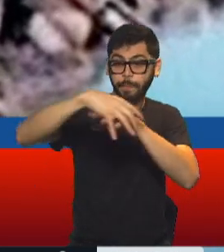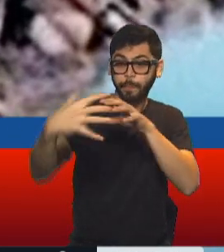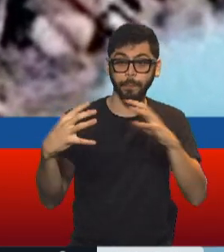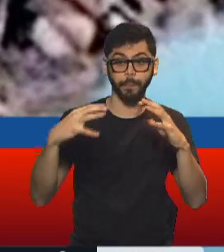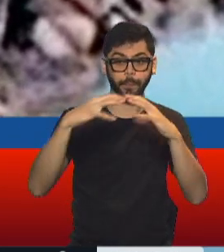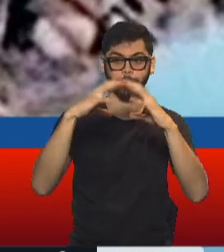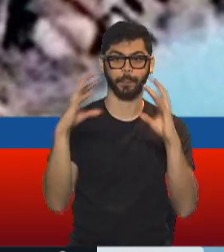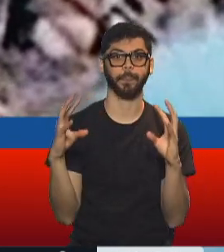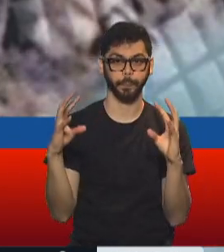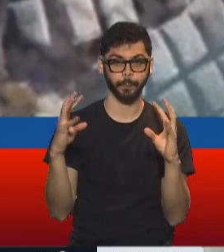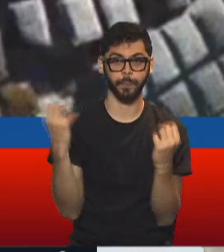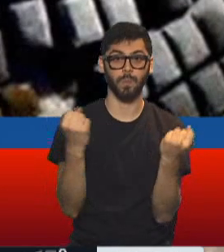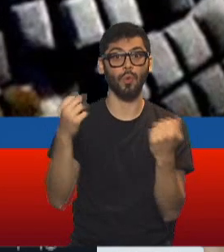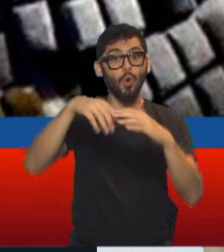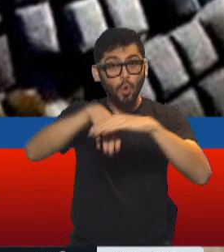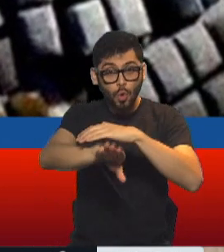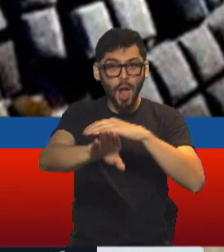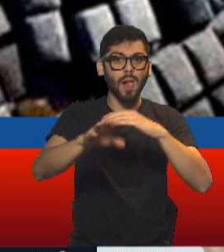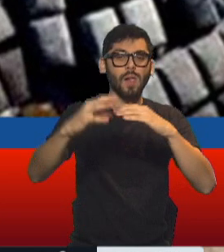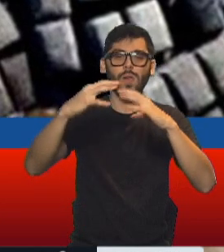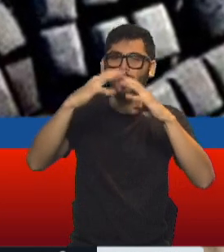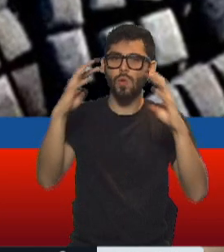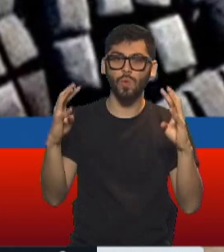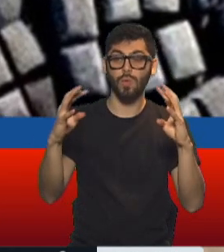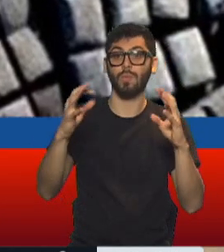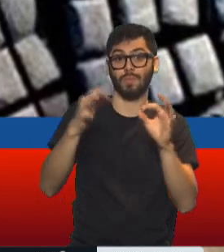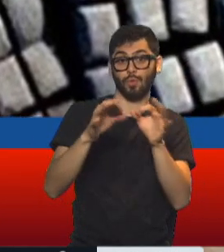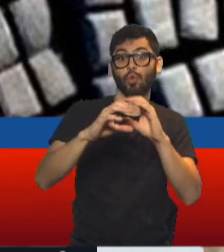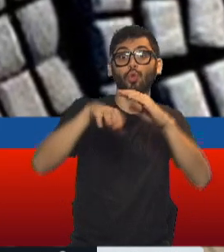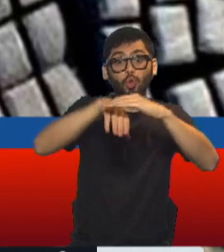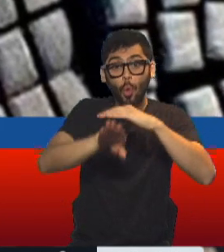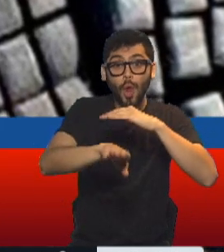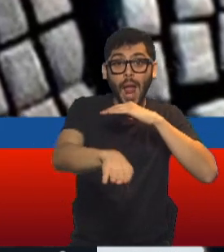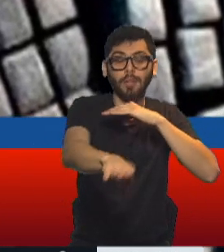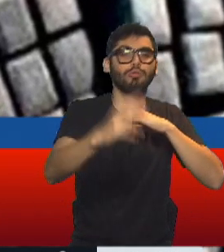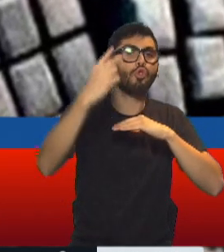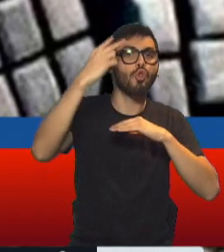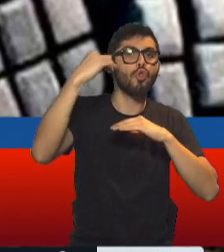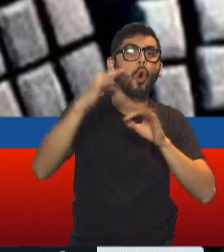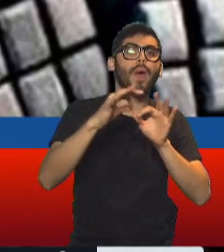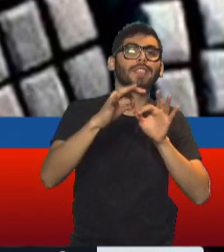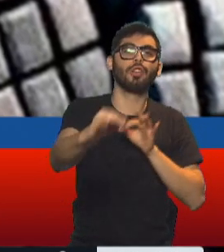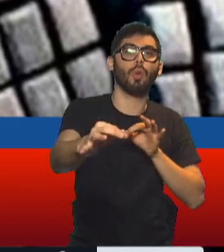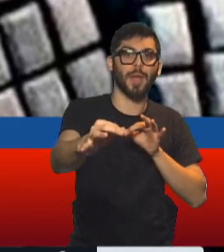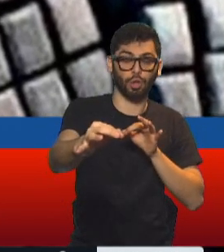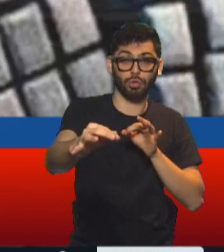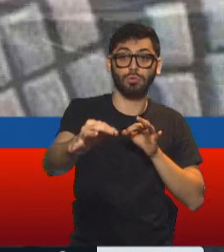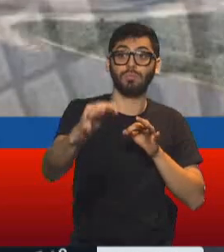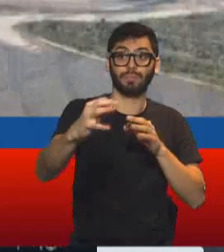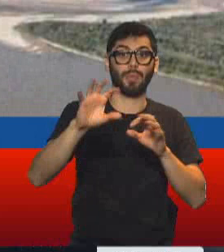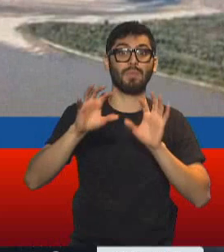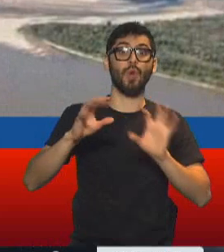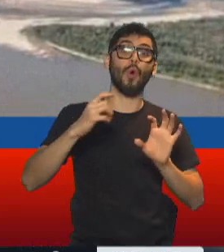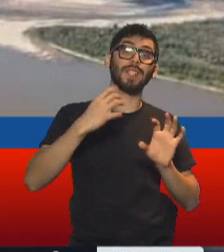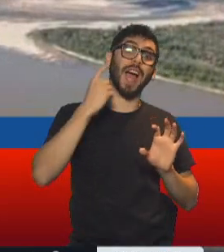túnel subfluvial que tiene una estructura de 900 metros y que protege la construcción. Este túnel que une las provincias, como les decía,